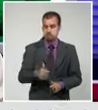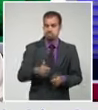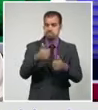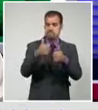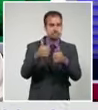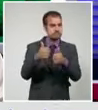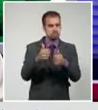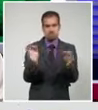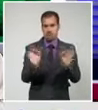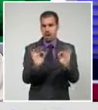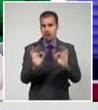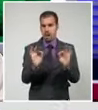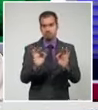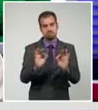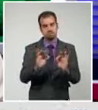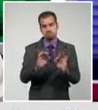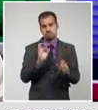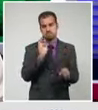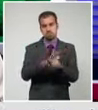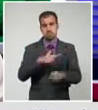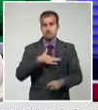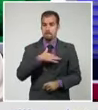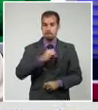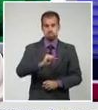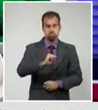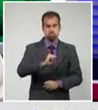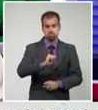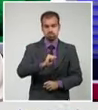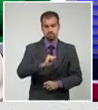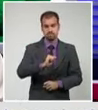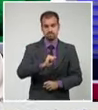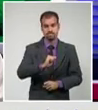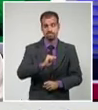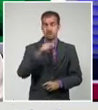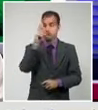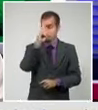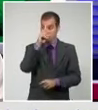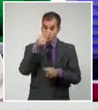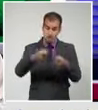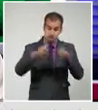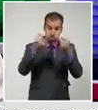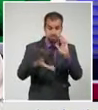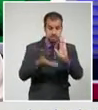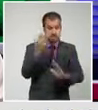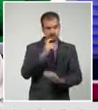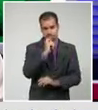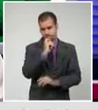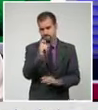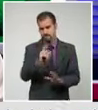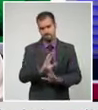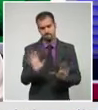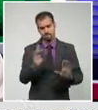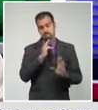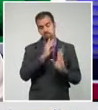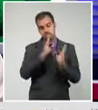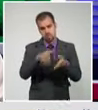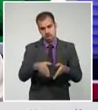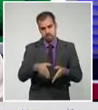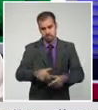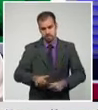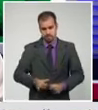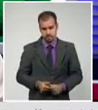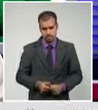asistolia, hizo una parada cardiorrespiratoria y no fue posible su recuperación, no obstante las